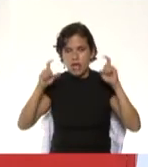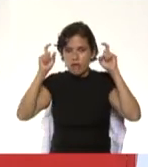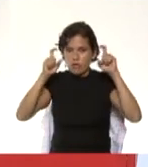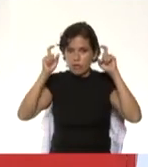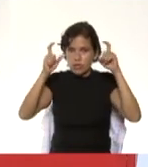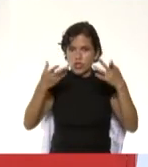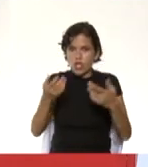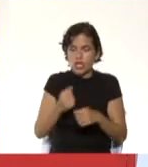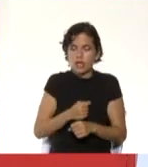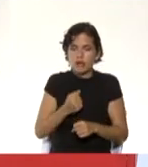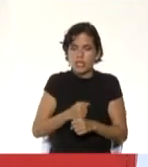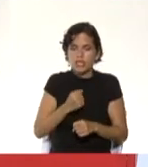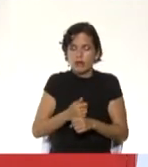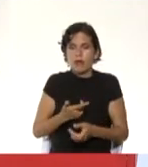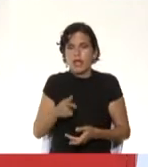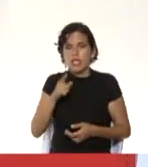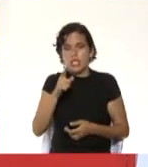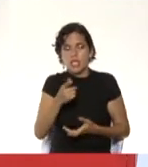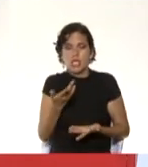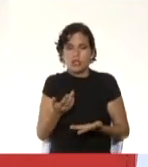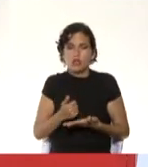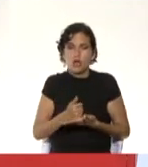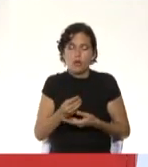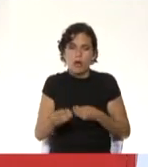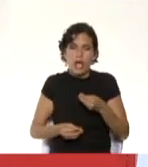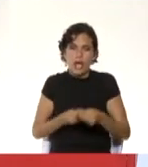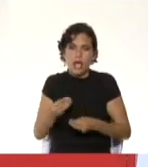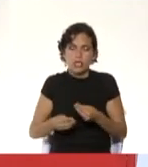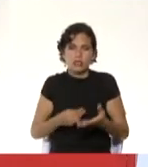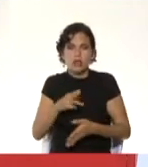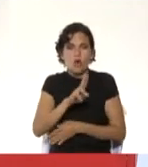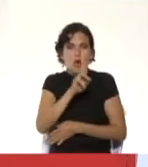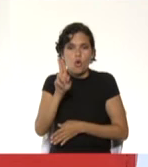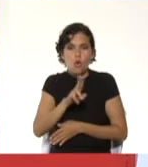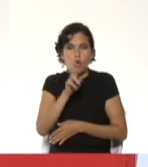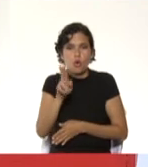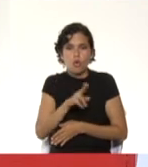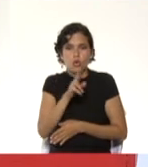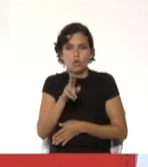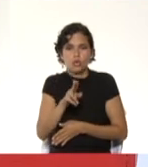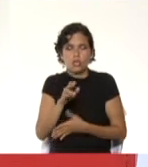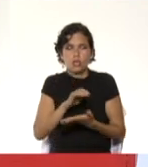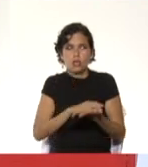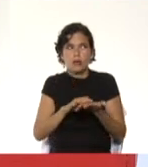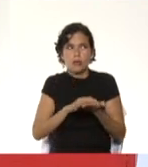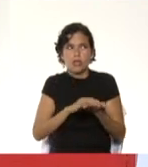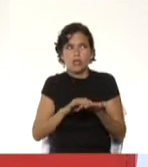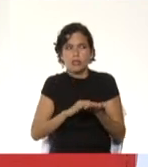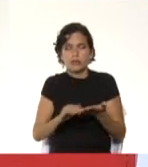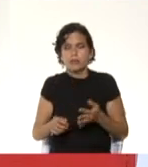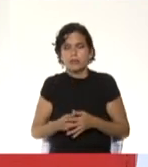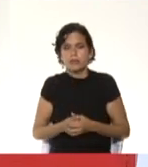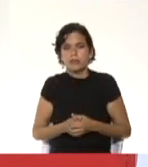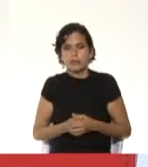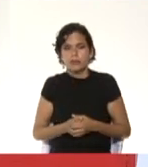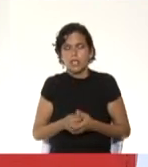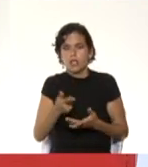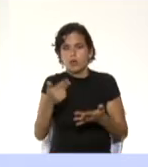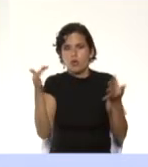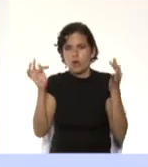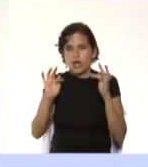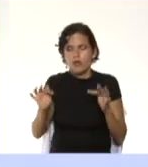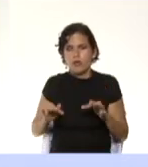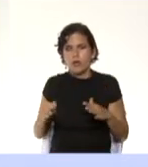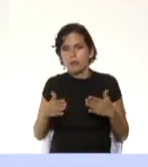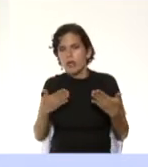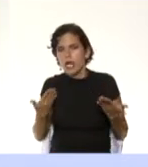la que van a trabajar, y eso por supuesto lo van a realizar utilizando el código Braille. Esta es una manera en